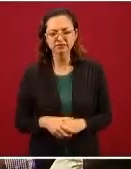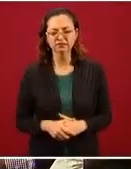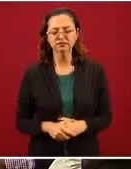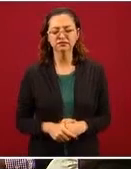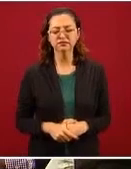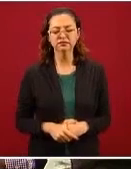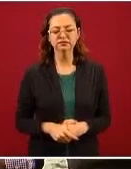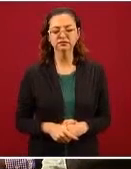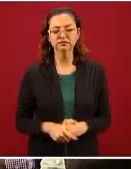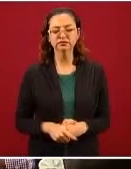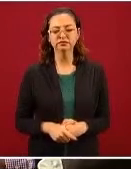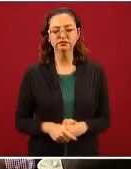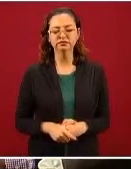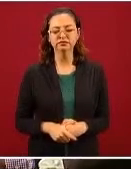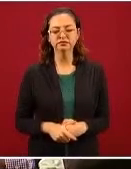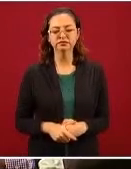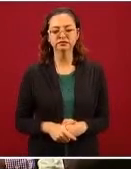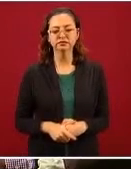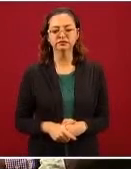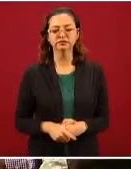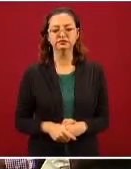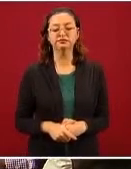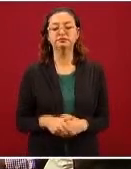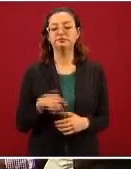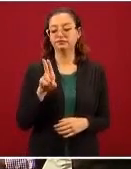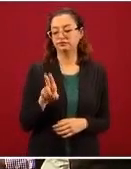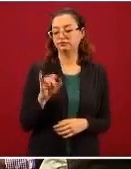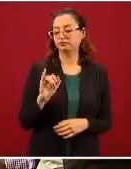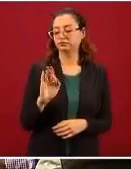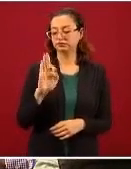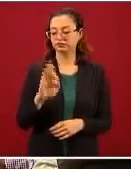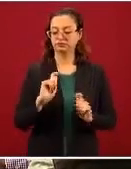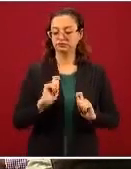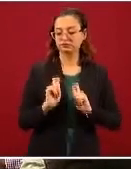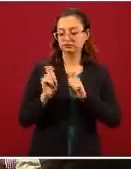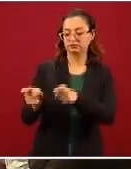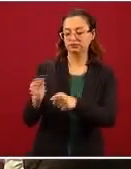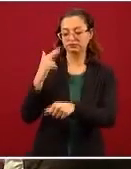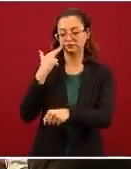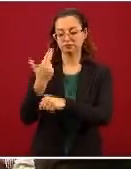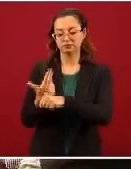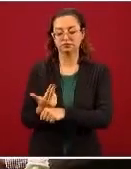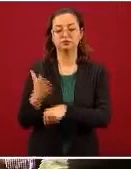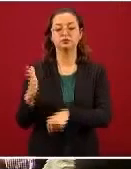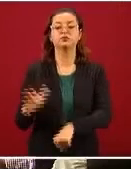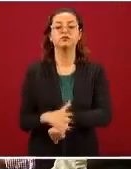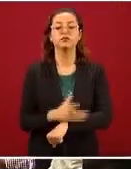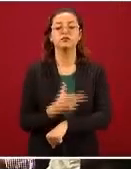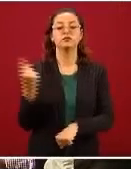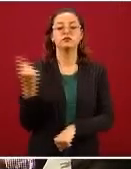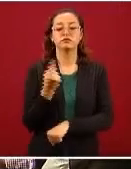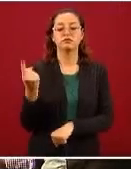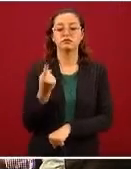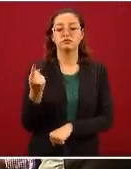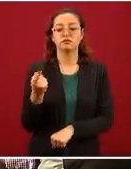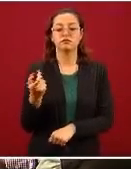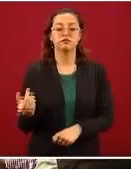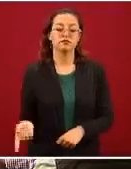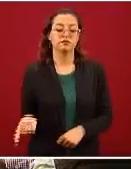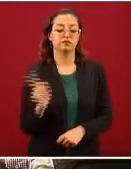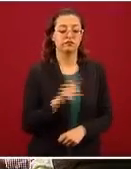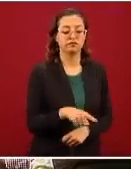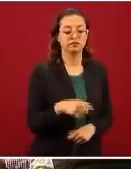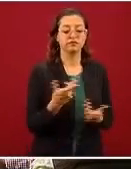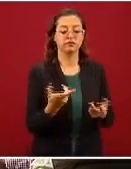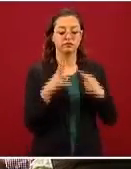Bueno, de esto se le dio vista a la Unidad de Inteligencia Financiera, porque incluso la Unidad de Inteligencia Naval siguió